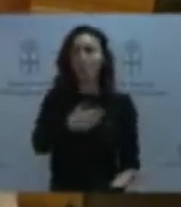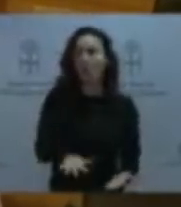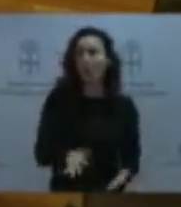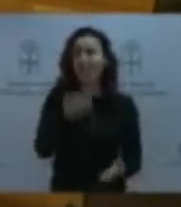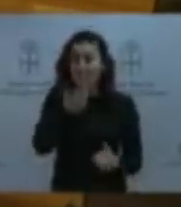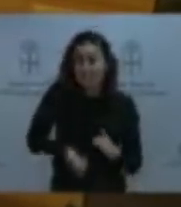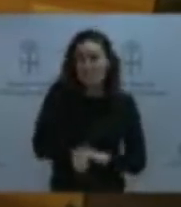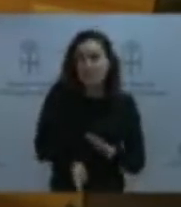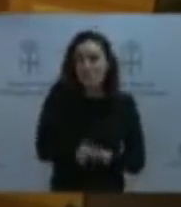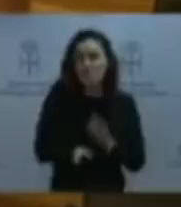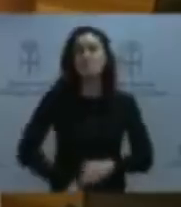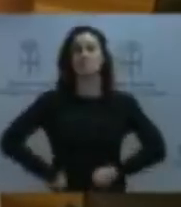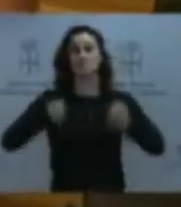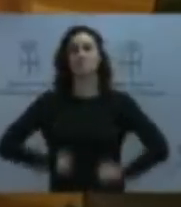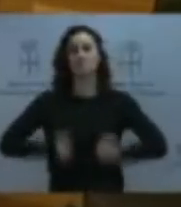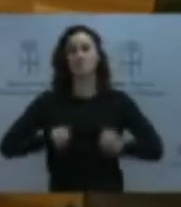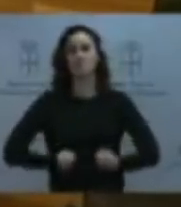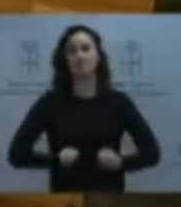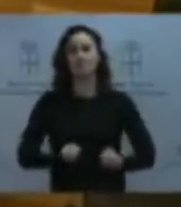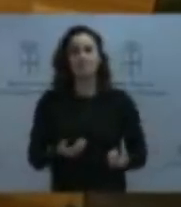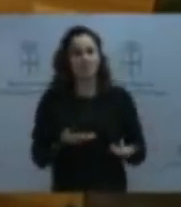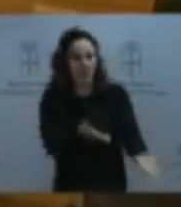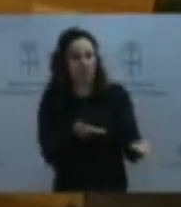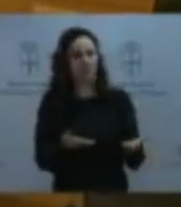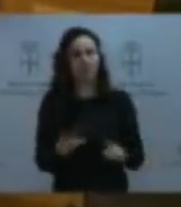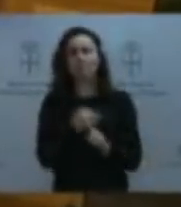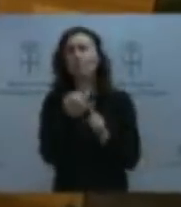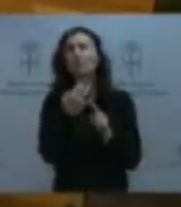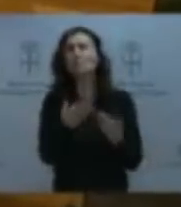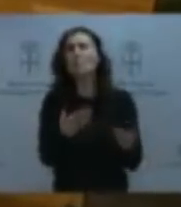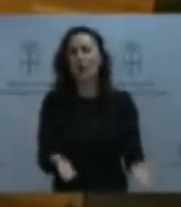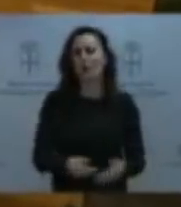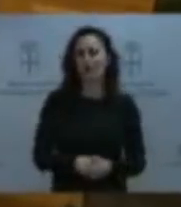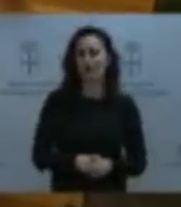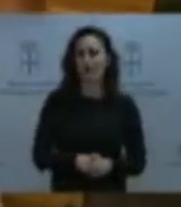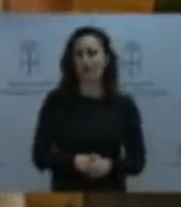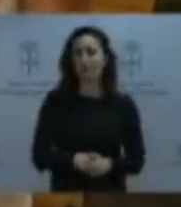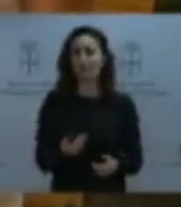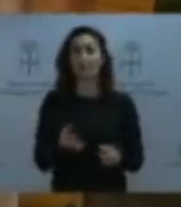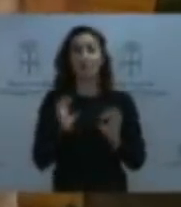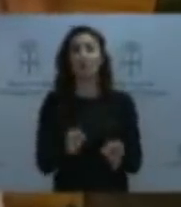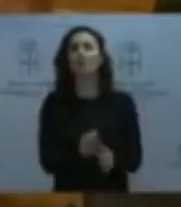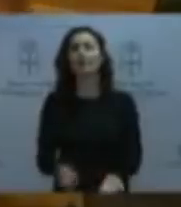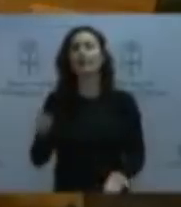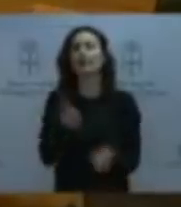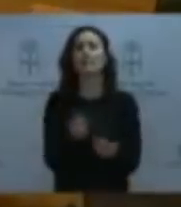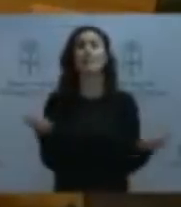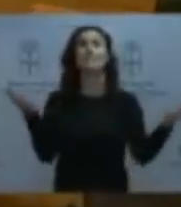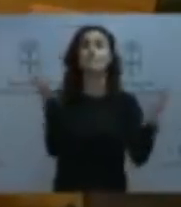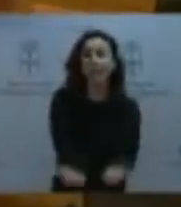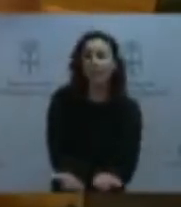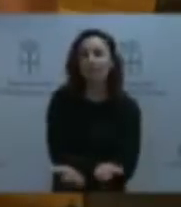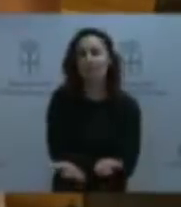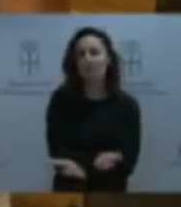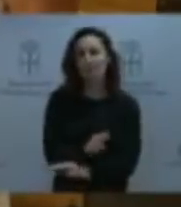que va a acabar pasando es que tumben una oposición más en los tribunales. Y eso sería una auténtica